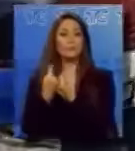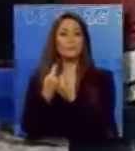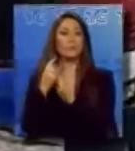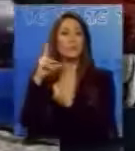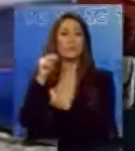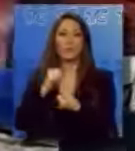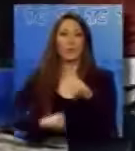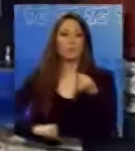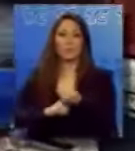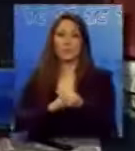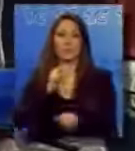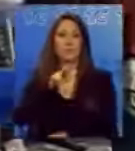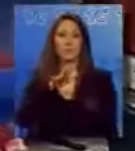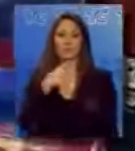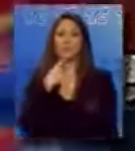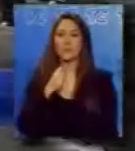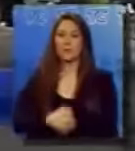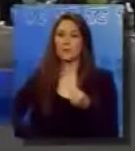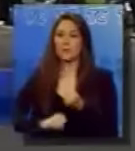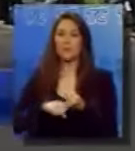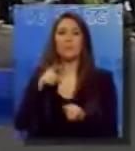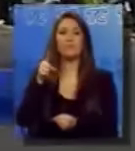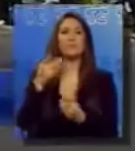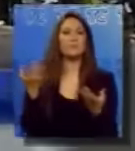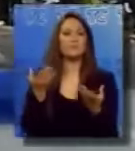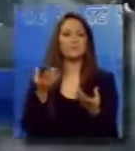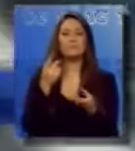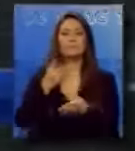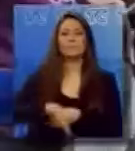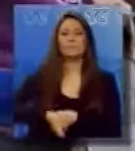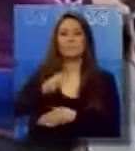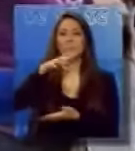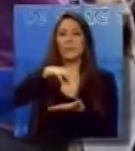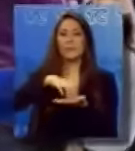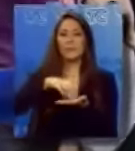calles para expresar su postura. Ellos estuvieron en la Plaza